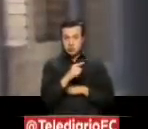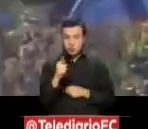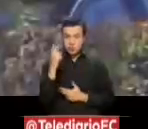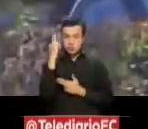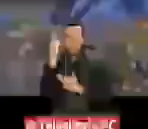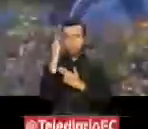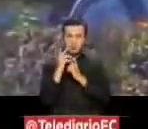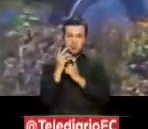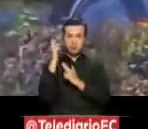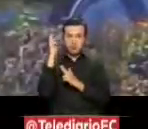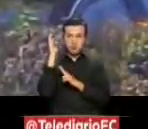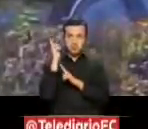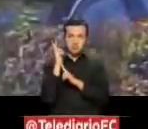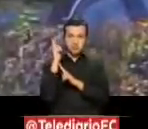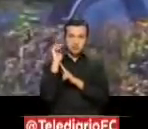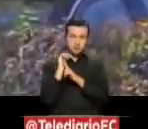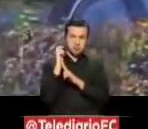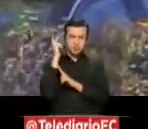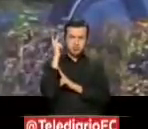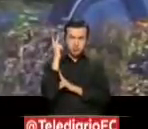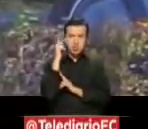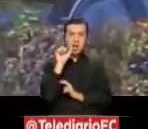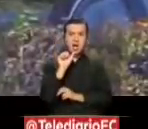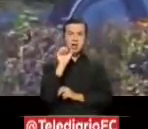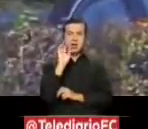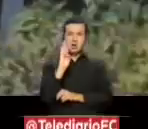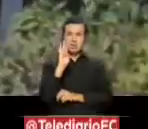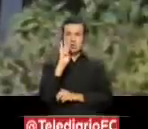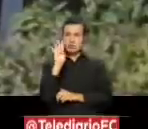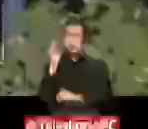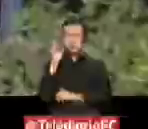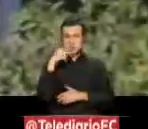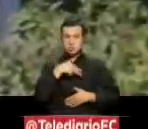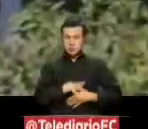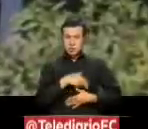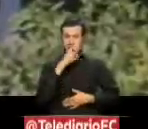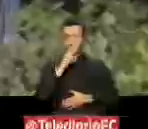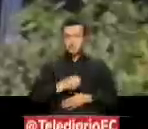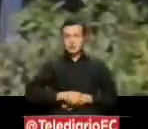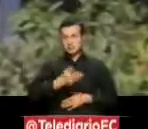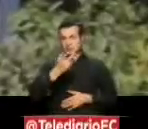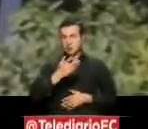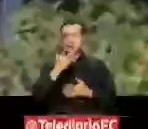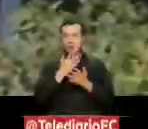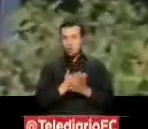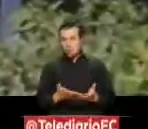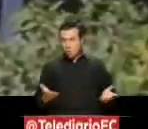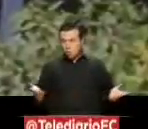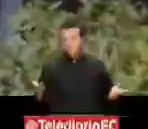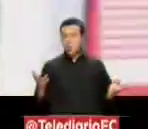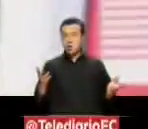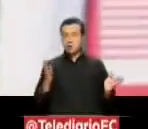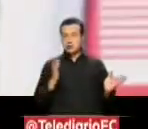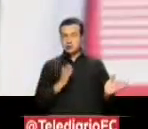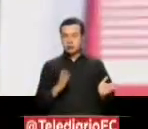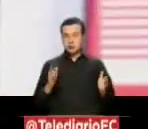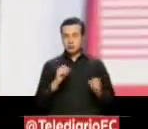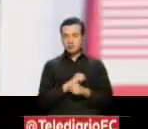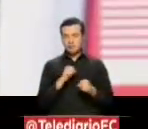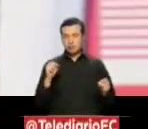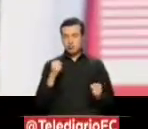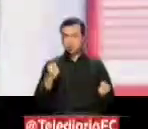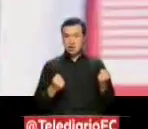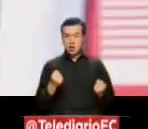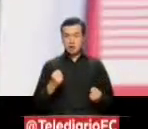fusiles de asalto, AK-47, armas pequeñas, granadas de mano, explosivos y material para preparar un coche